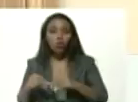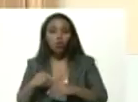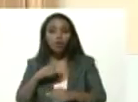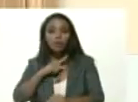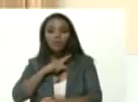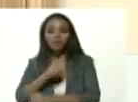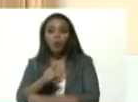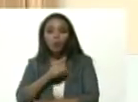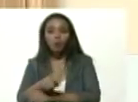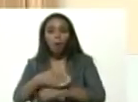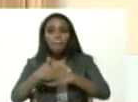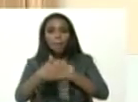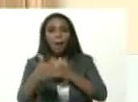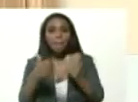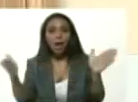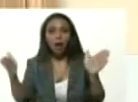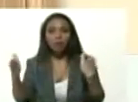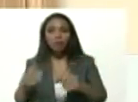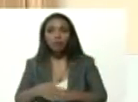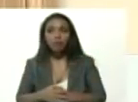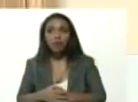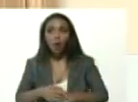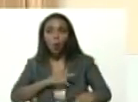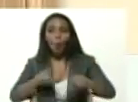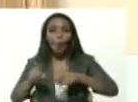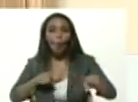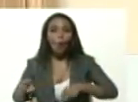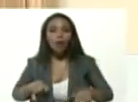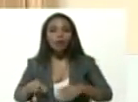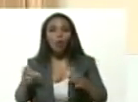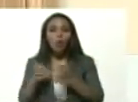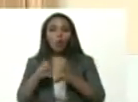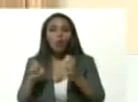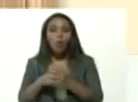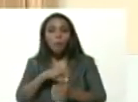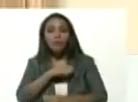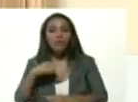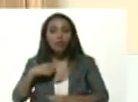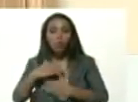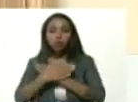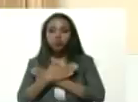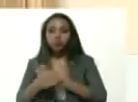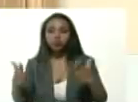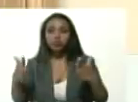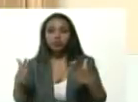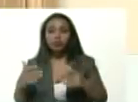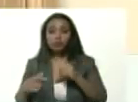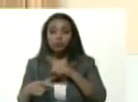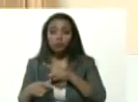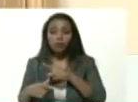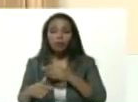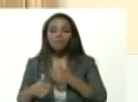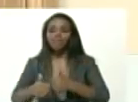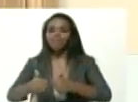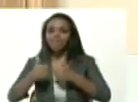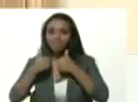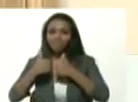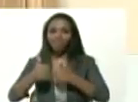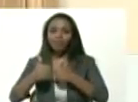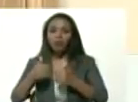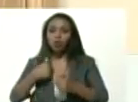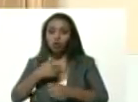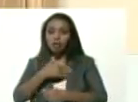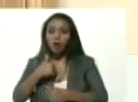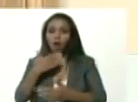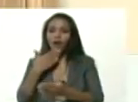mandado ampliar la coordinación con el sector privado y la colaboración ha sido ejemplar. Quiero